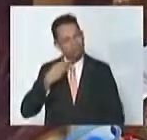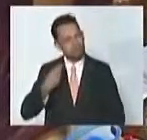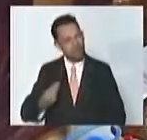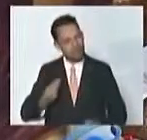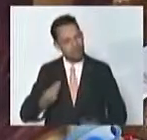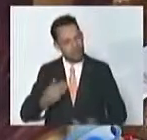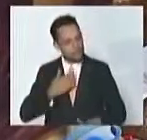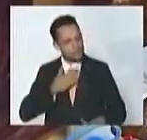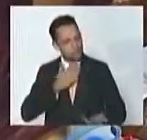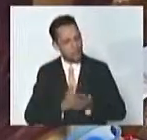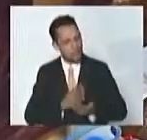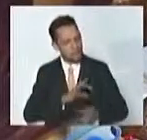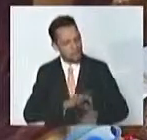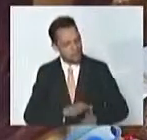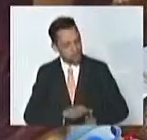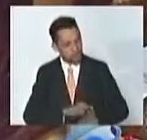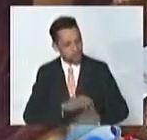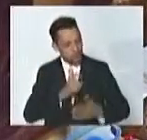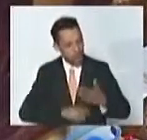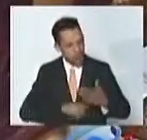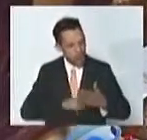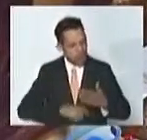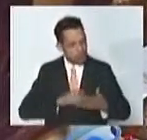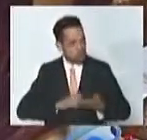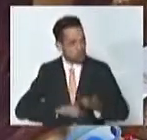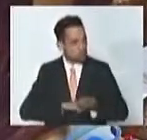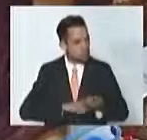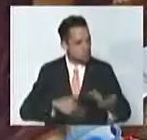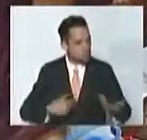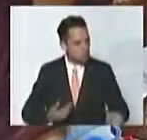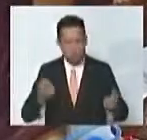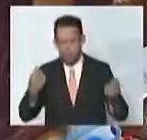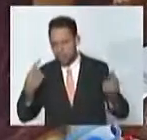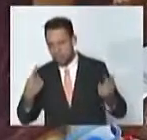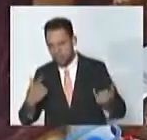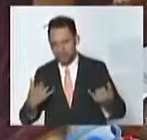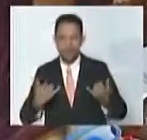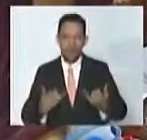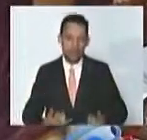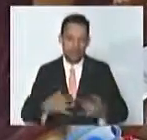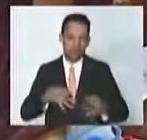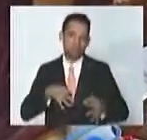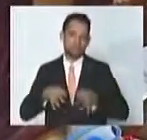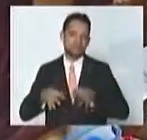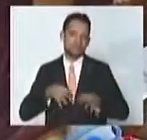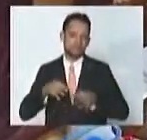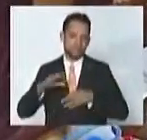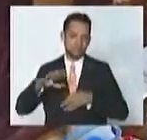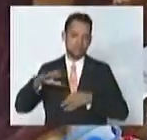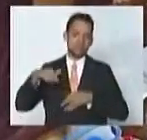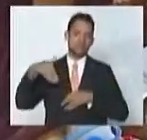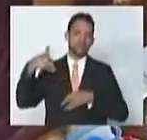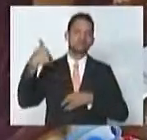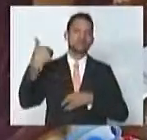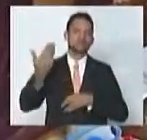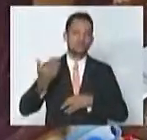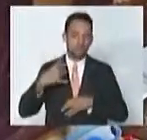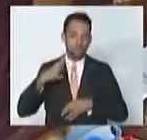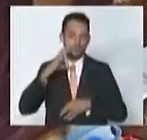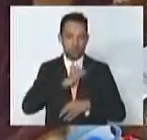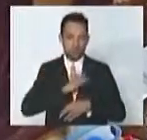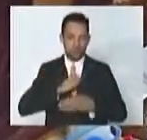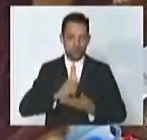la fonoaudióloga es la que le va a corregir ciertas cosas. Pero después de ciertas patologías o después de nosotros caer